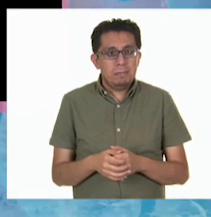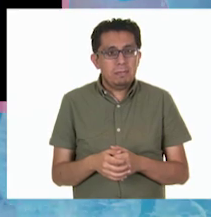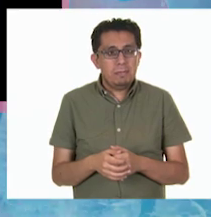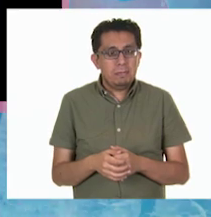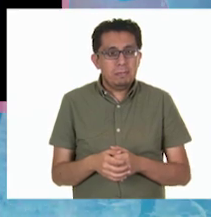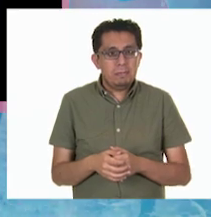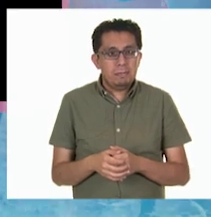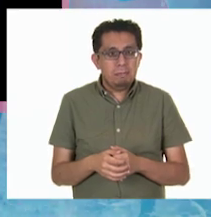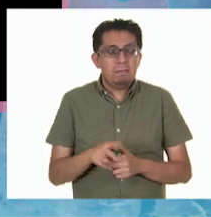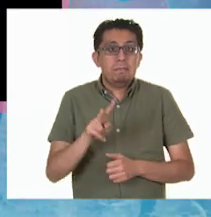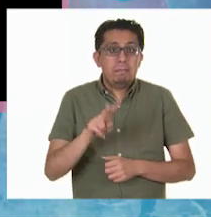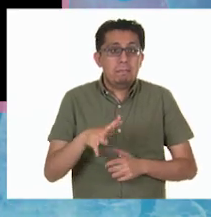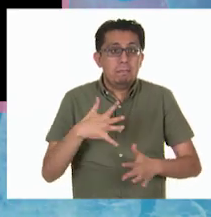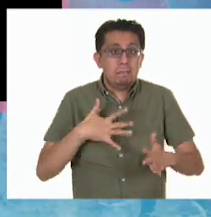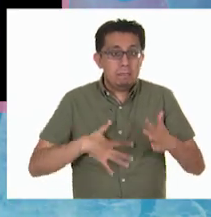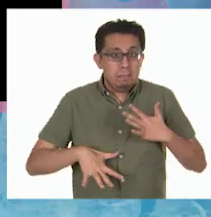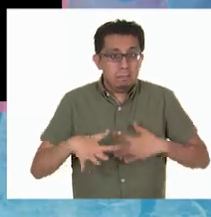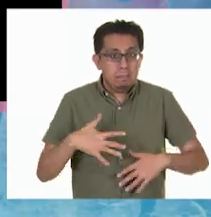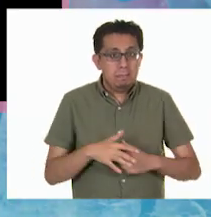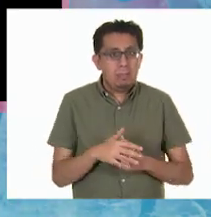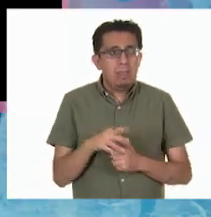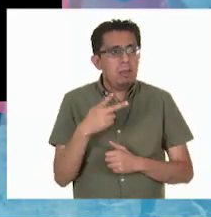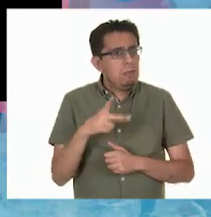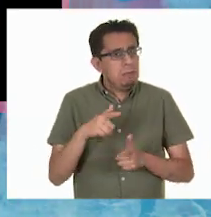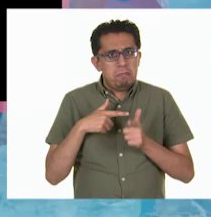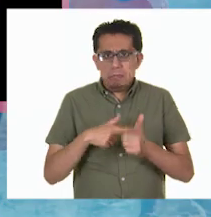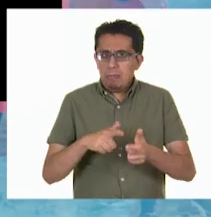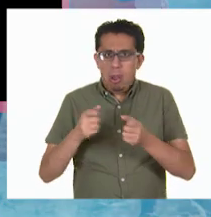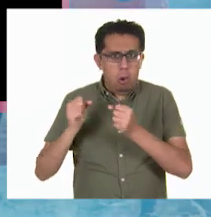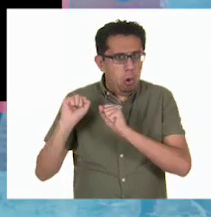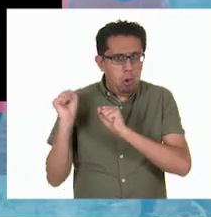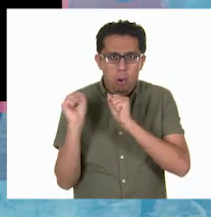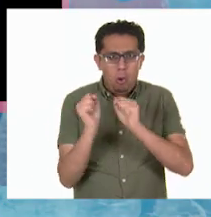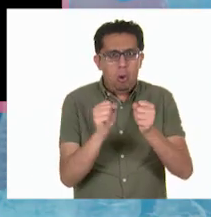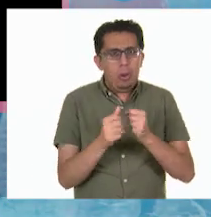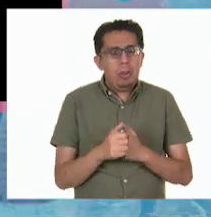No se ven cansadas, pero ahí siguen corriendo.